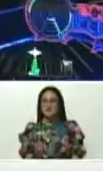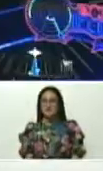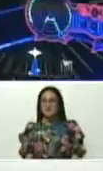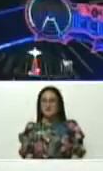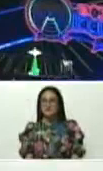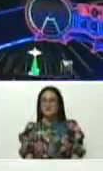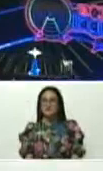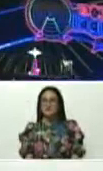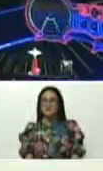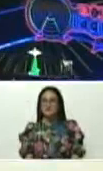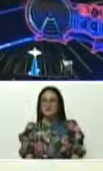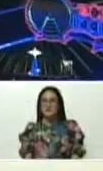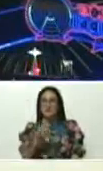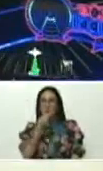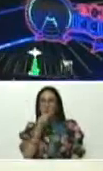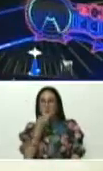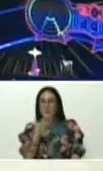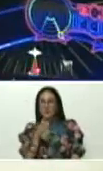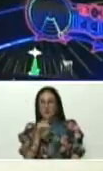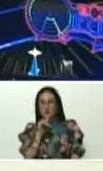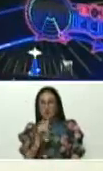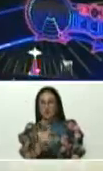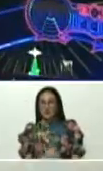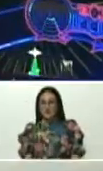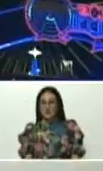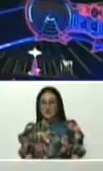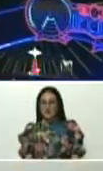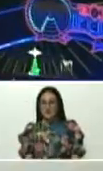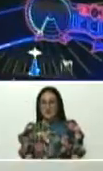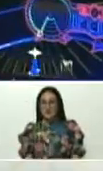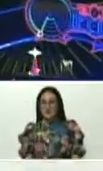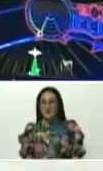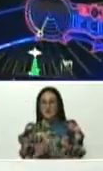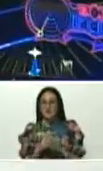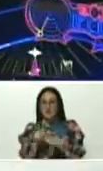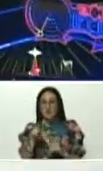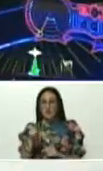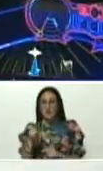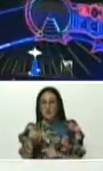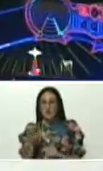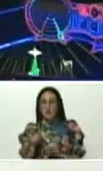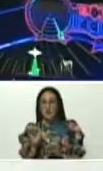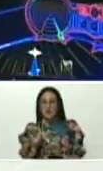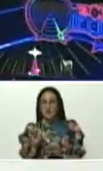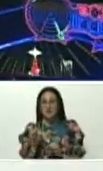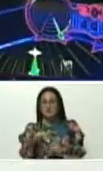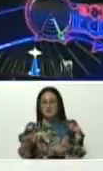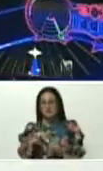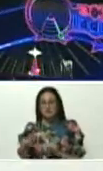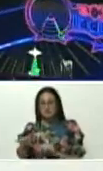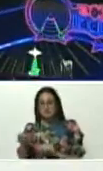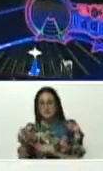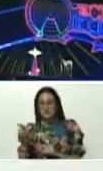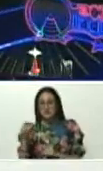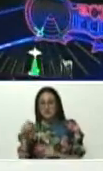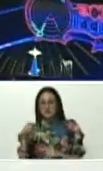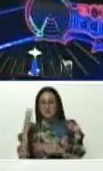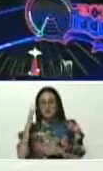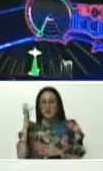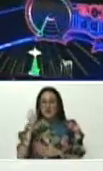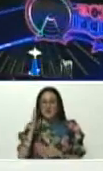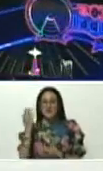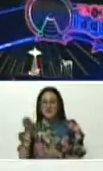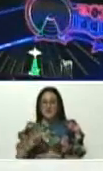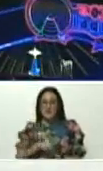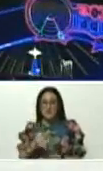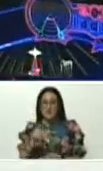Bueno, qué bonito noticia, ¿vale? Porque toda esa cinta costera fue un sueño de García Carneiro que